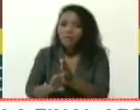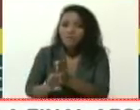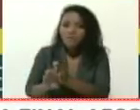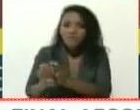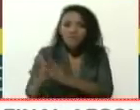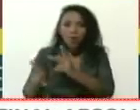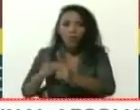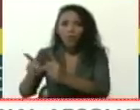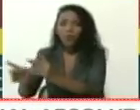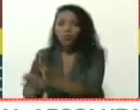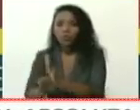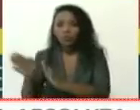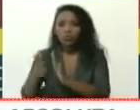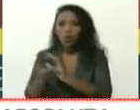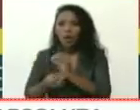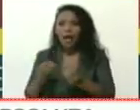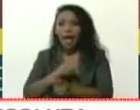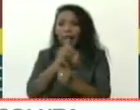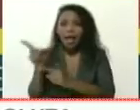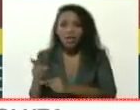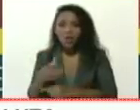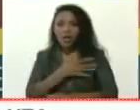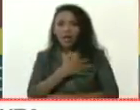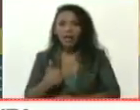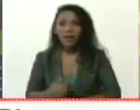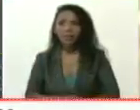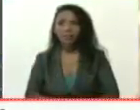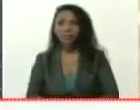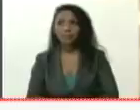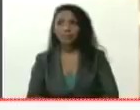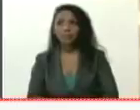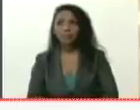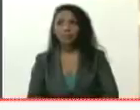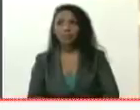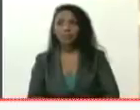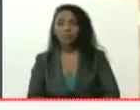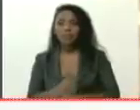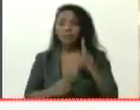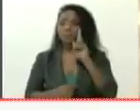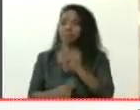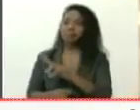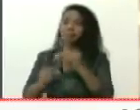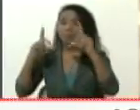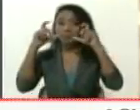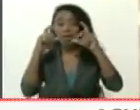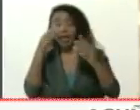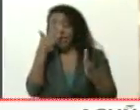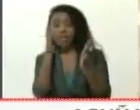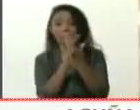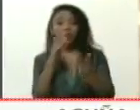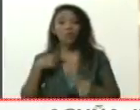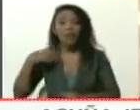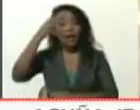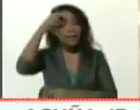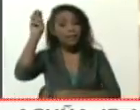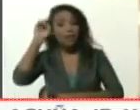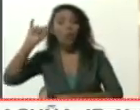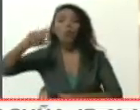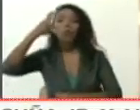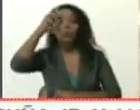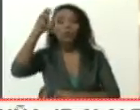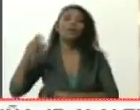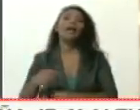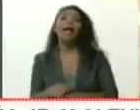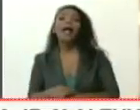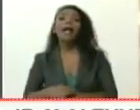los terceros, es decir, aquellos que quieran venderle. Veíamos imágenes en directo del canciller venezolano Jorge Arreaza